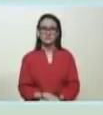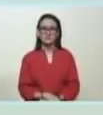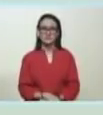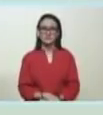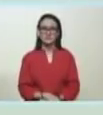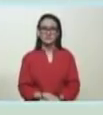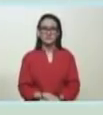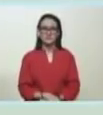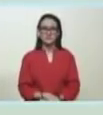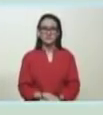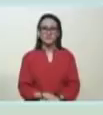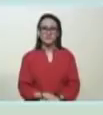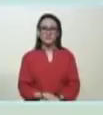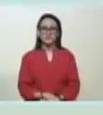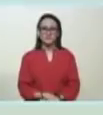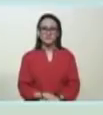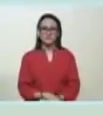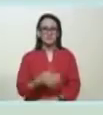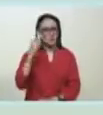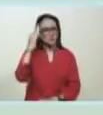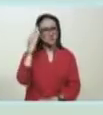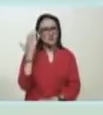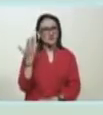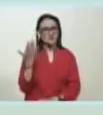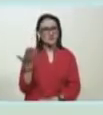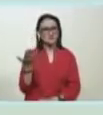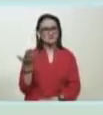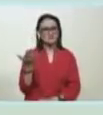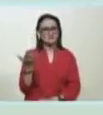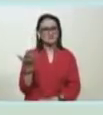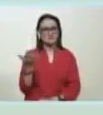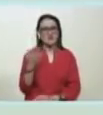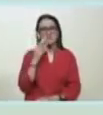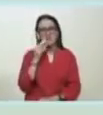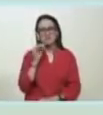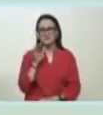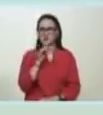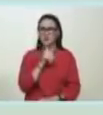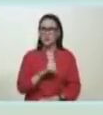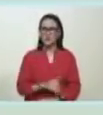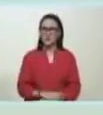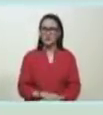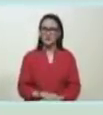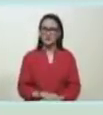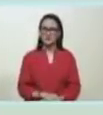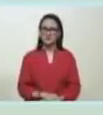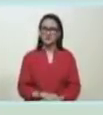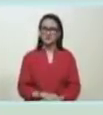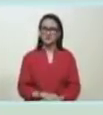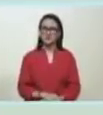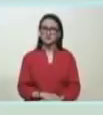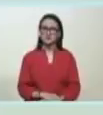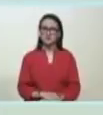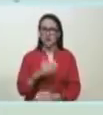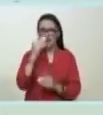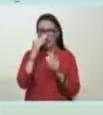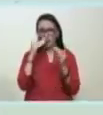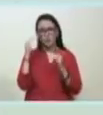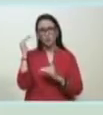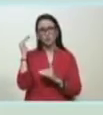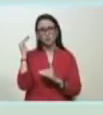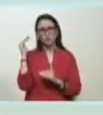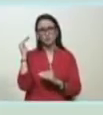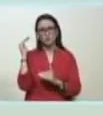no sabe más o mucho de esto porque no lo vivió. Y hay una parte de quienes ya adultos somos